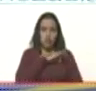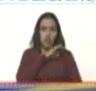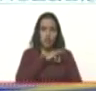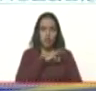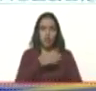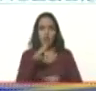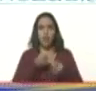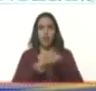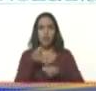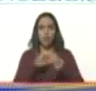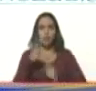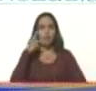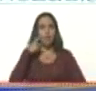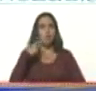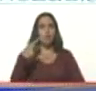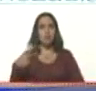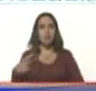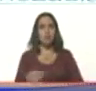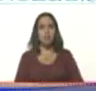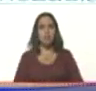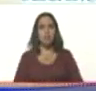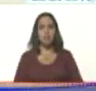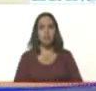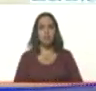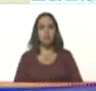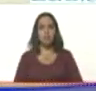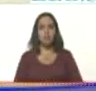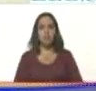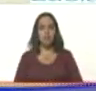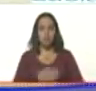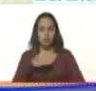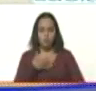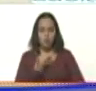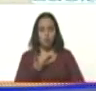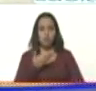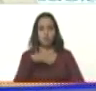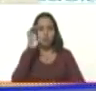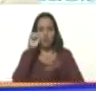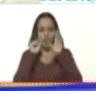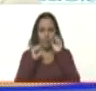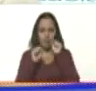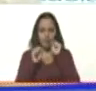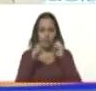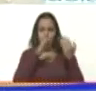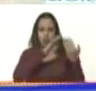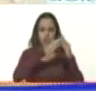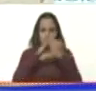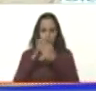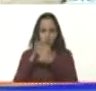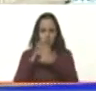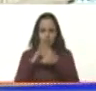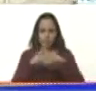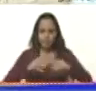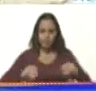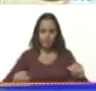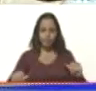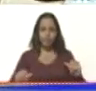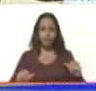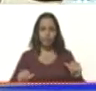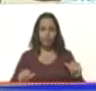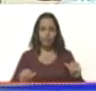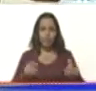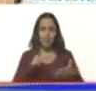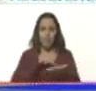económica, política, que nos permite saber en el territorio, en el barrio, en la comunidad, en la parroquia, en el municipio,